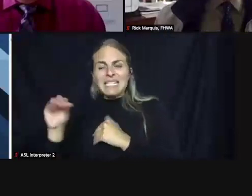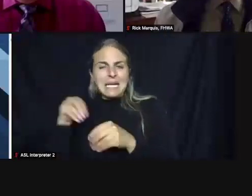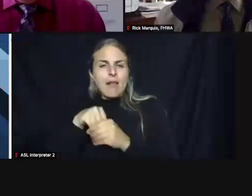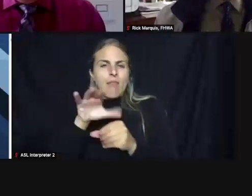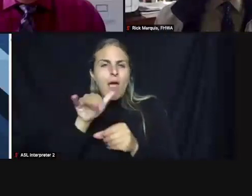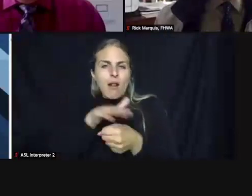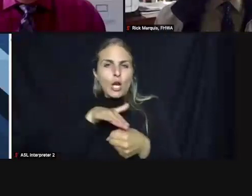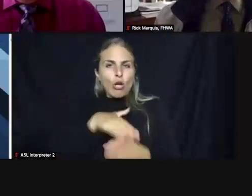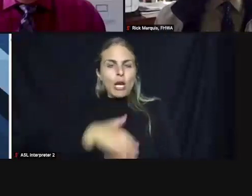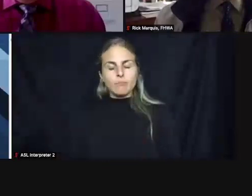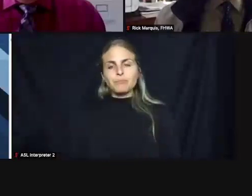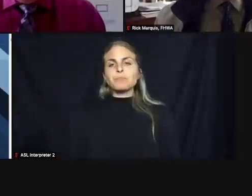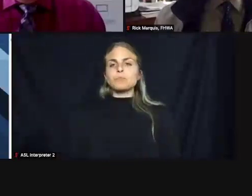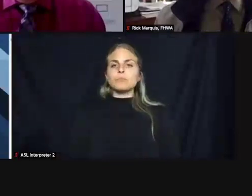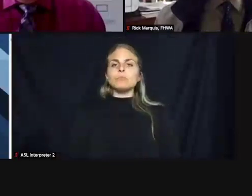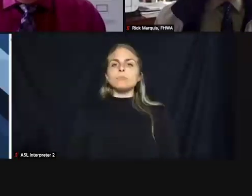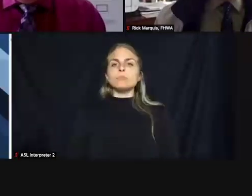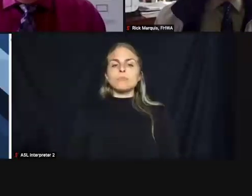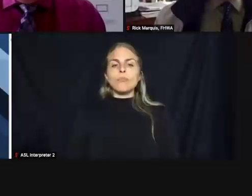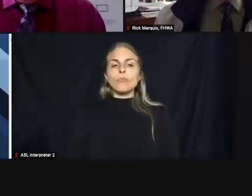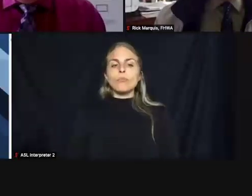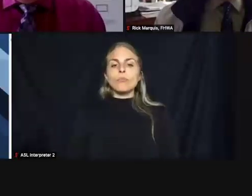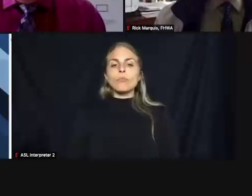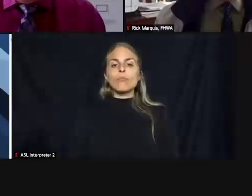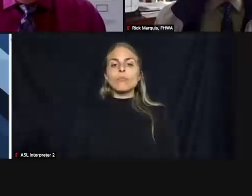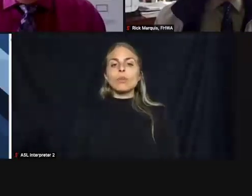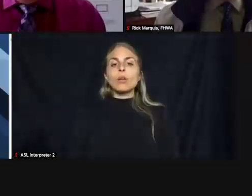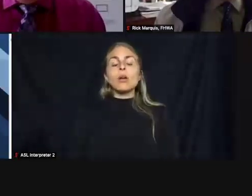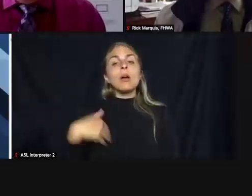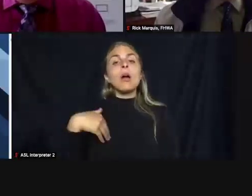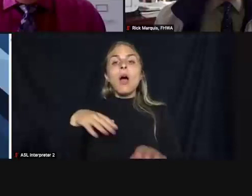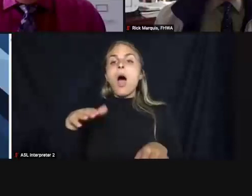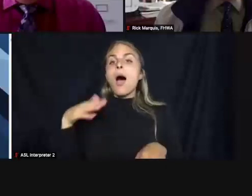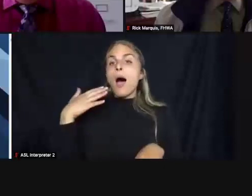al I-90 y el 81.